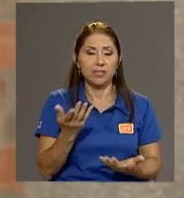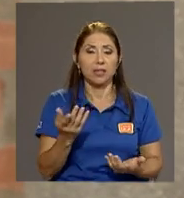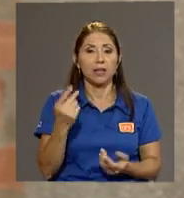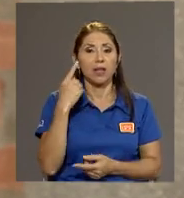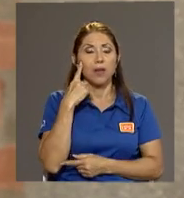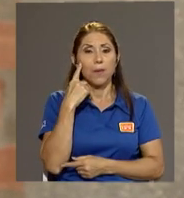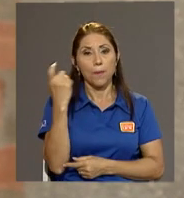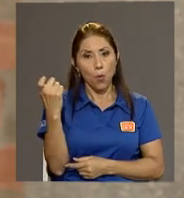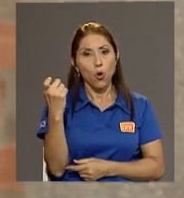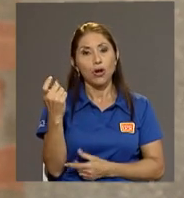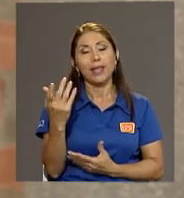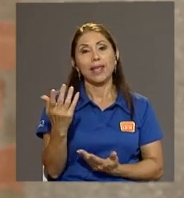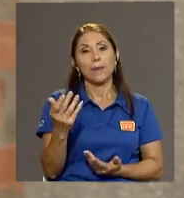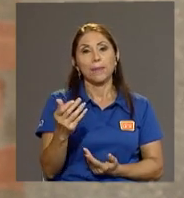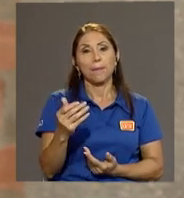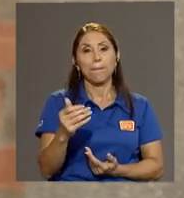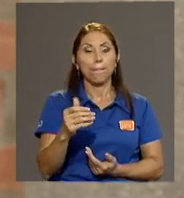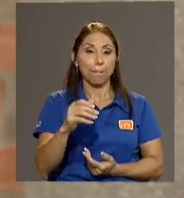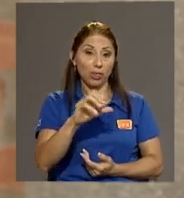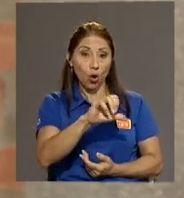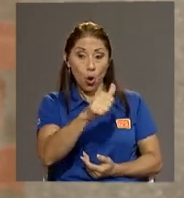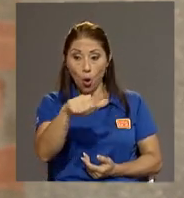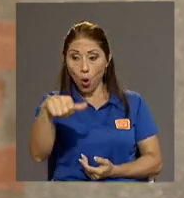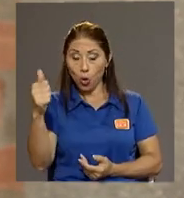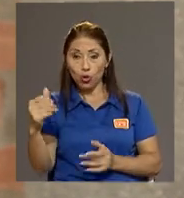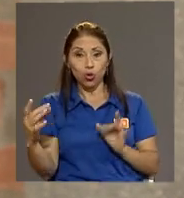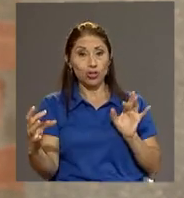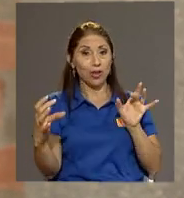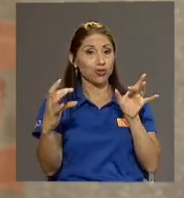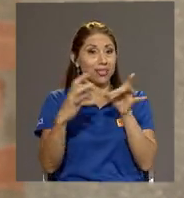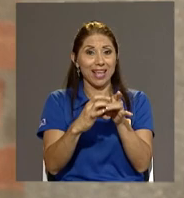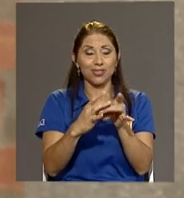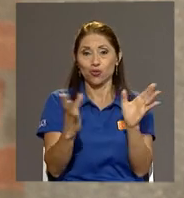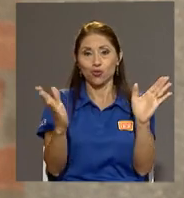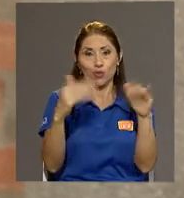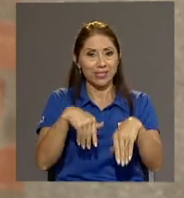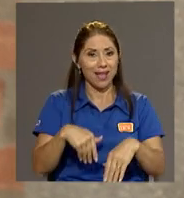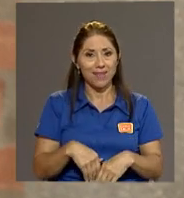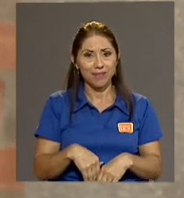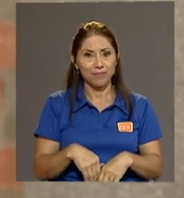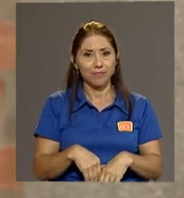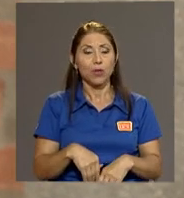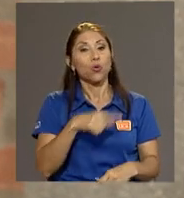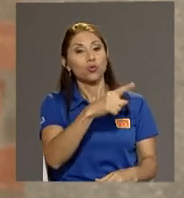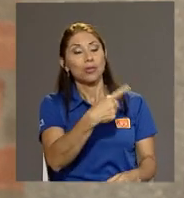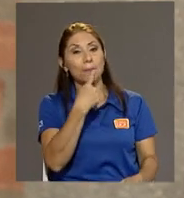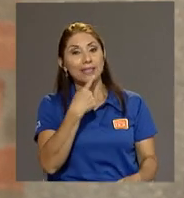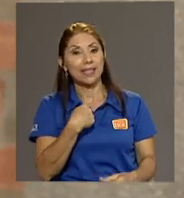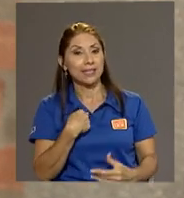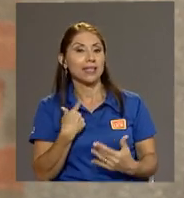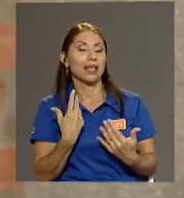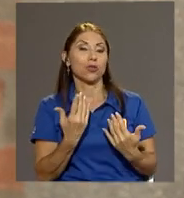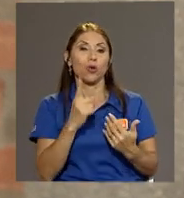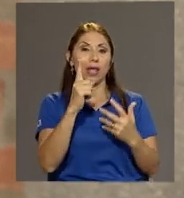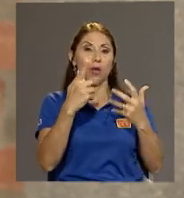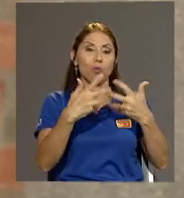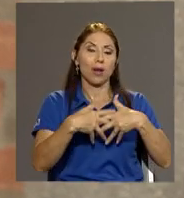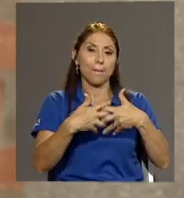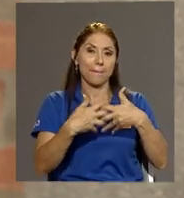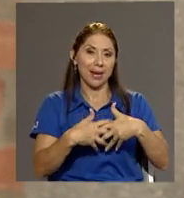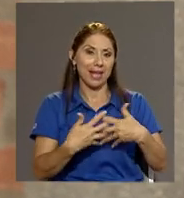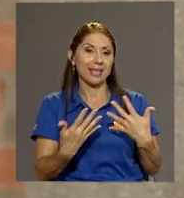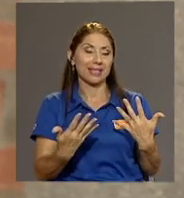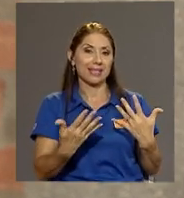resulta que otros de los nexos no estaban. Y aquí lo que usted me está diciendo es que una empresa